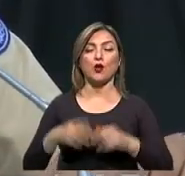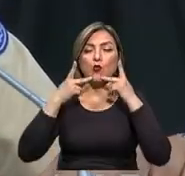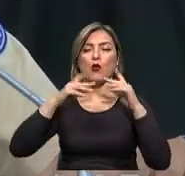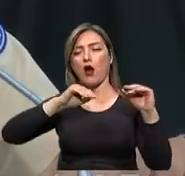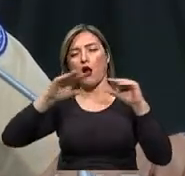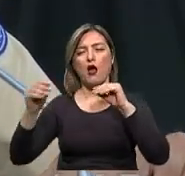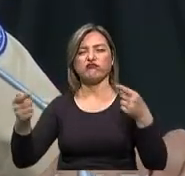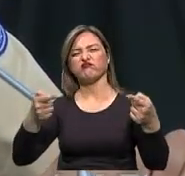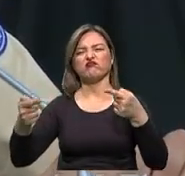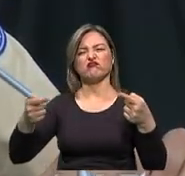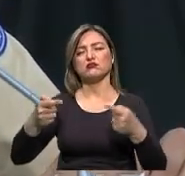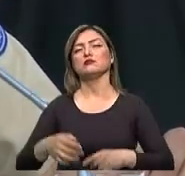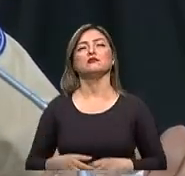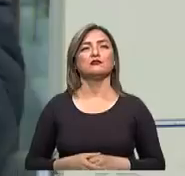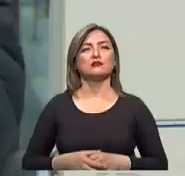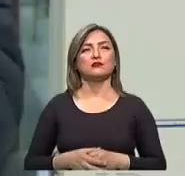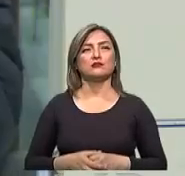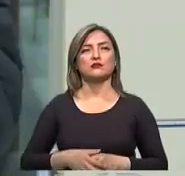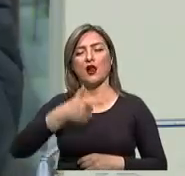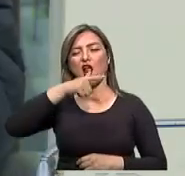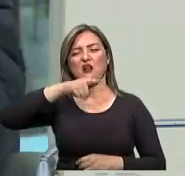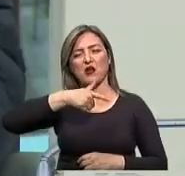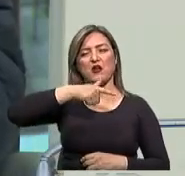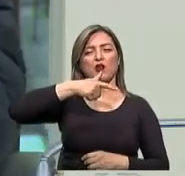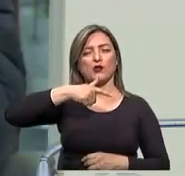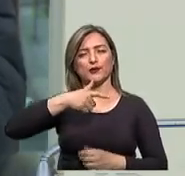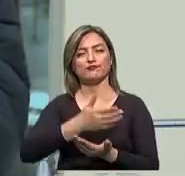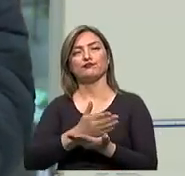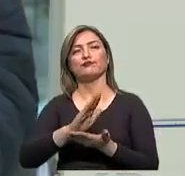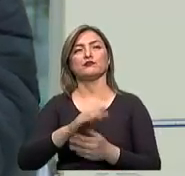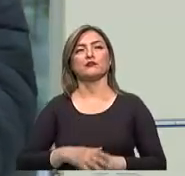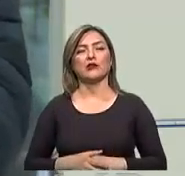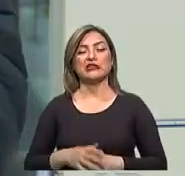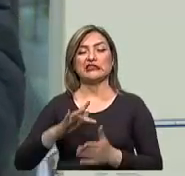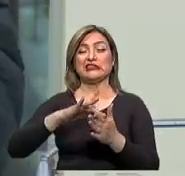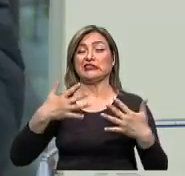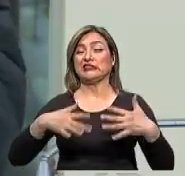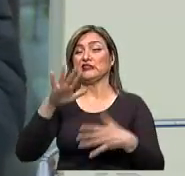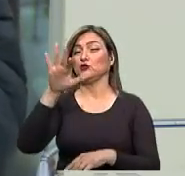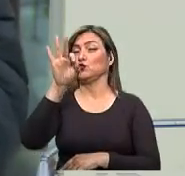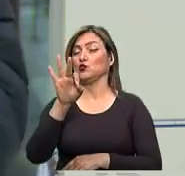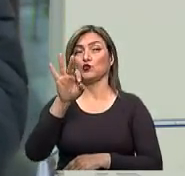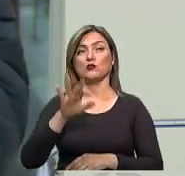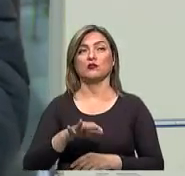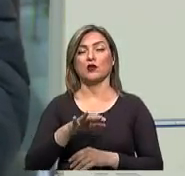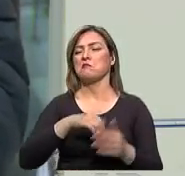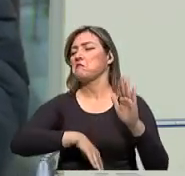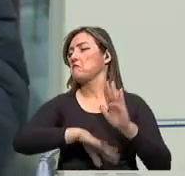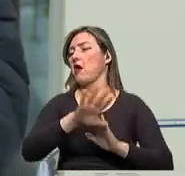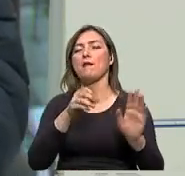públicos y por retiro de libadores. Reportaron 59 eventos peligrosos, siendo